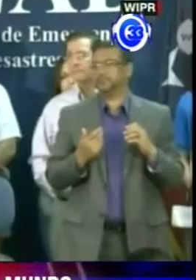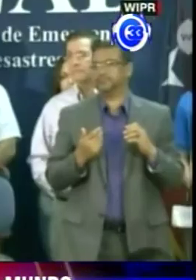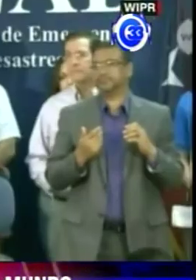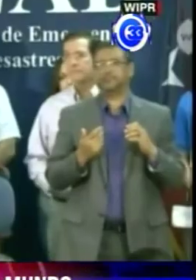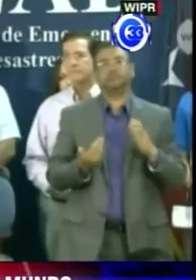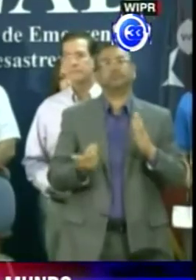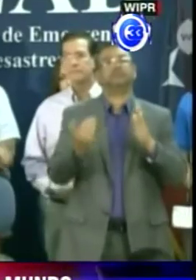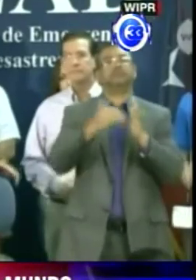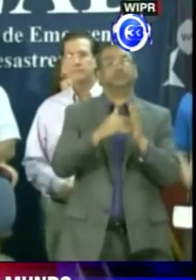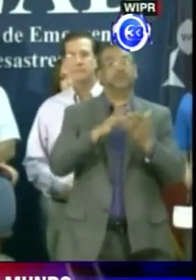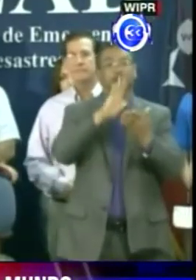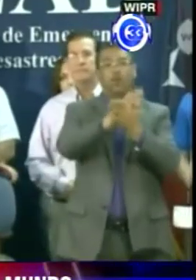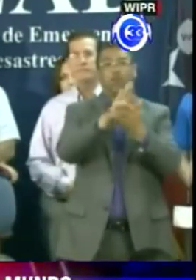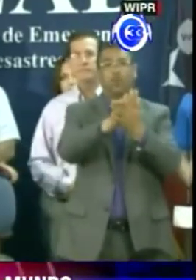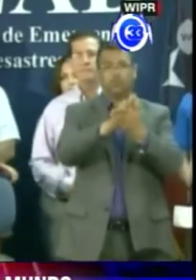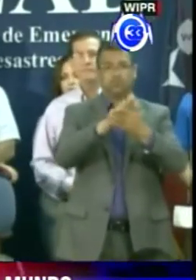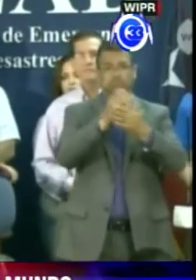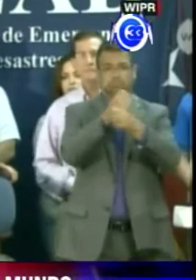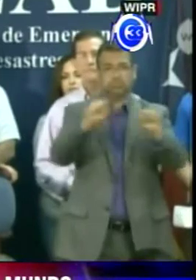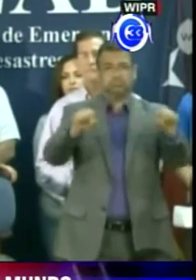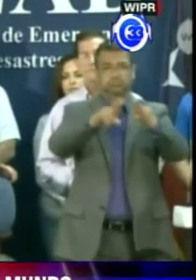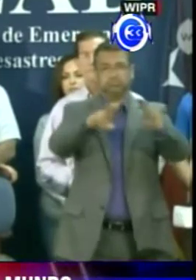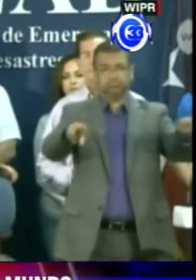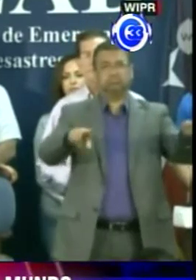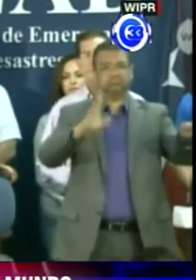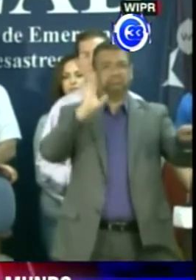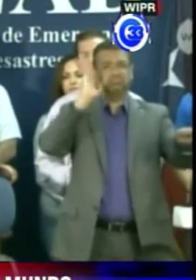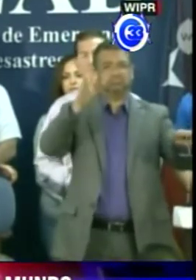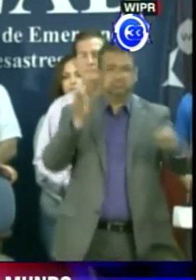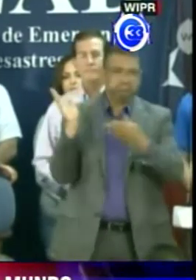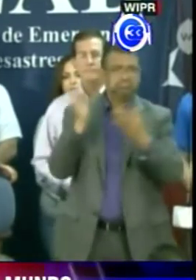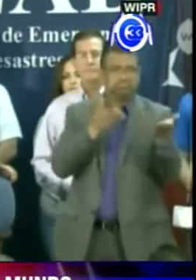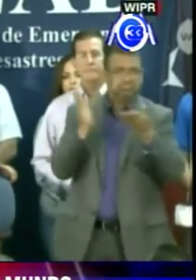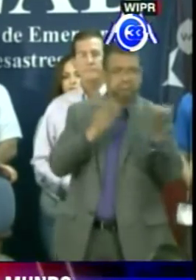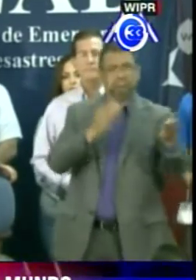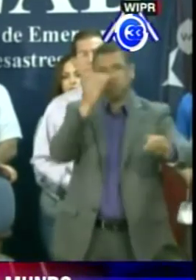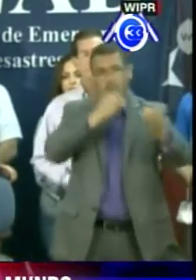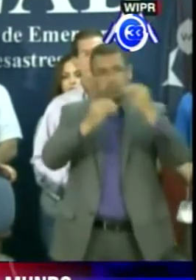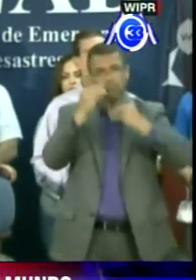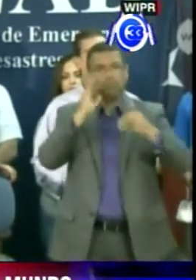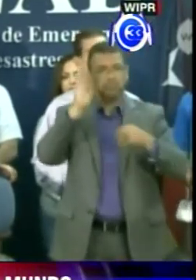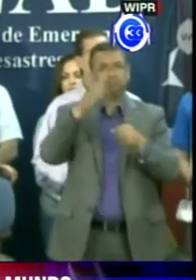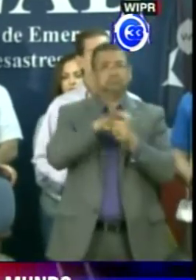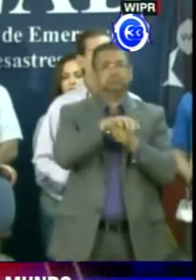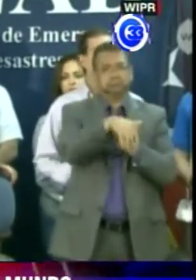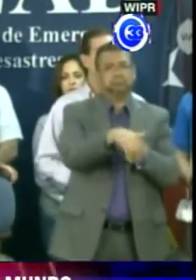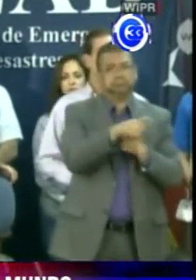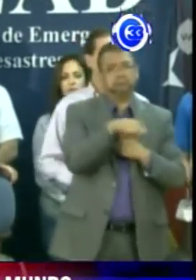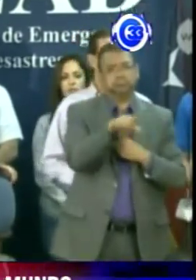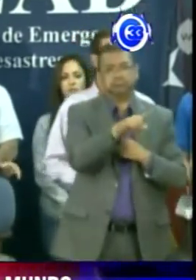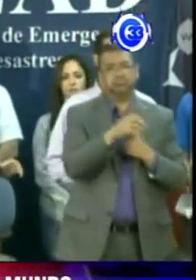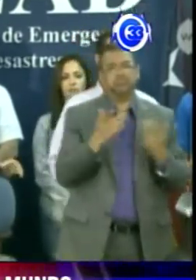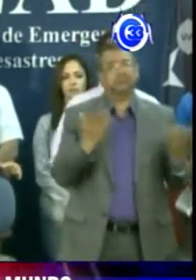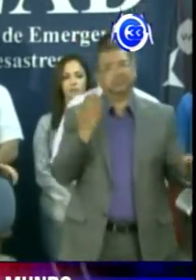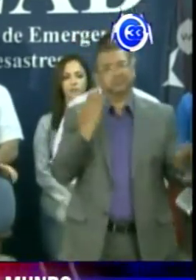próximamente. Los refugios van a estar abastecidos con comida. Tenemos proyectado para